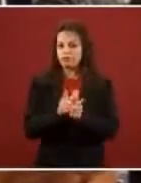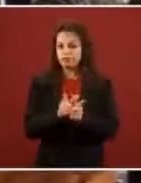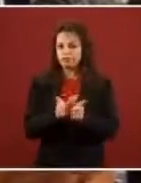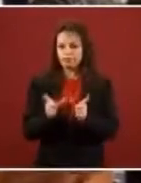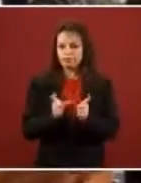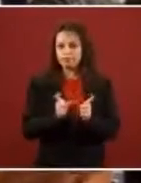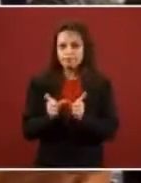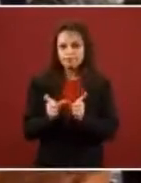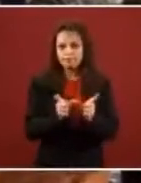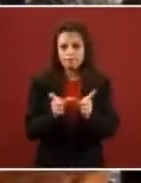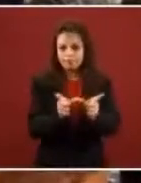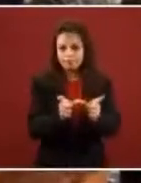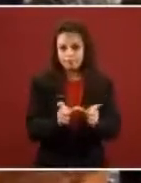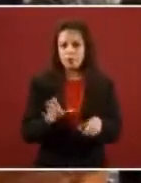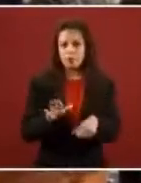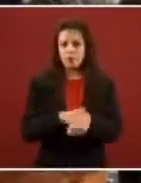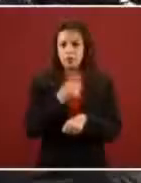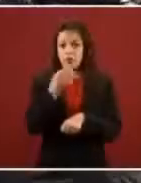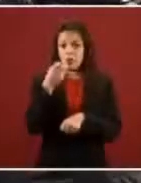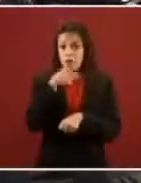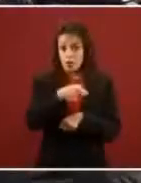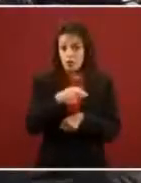¿Por qué los tiene ahí?